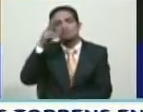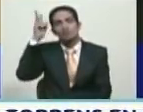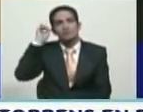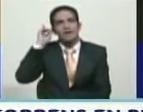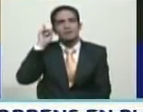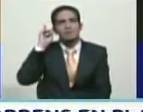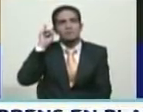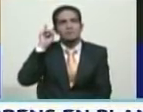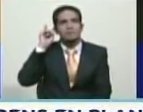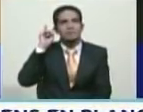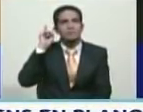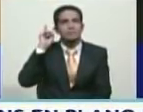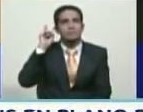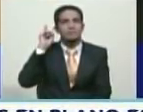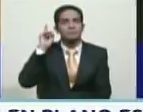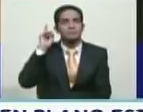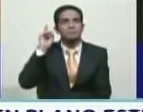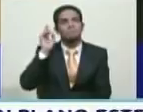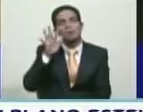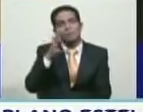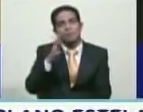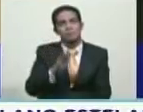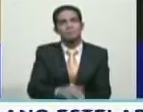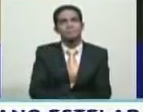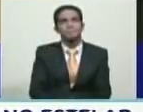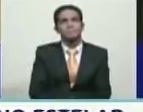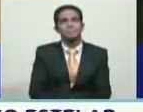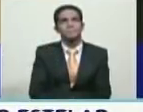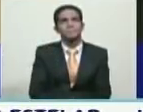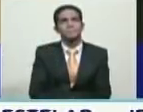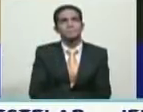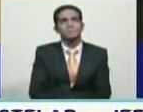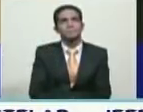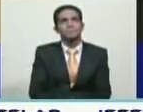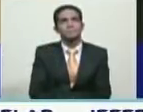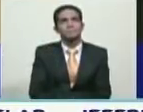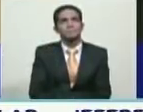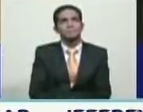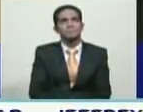que aproximadamente 2 años atrás,